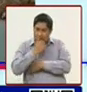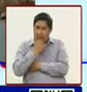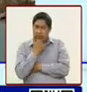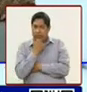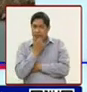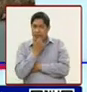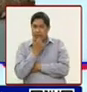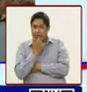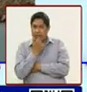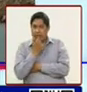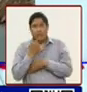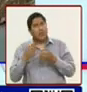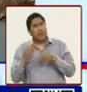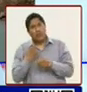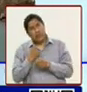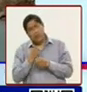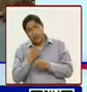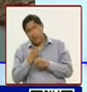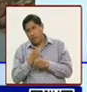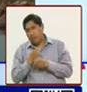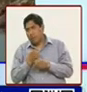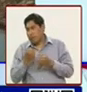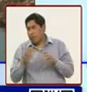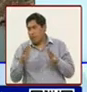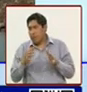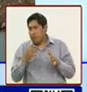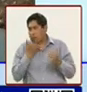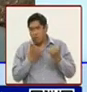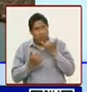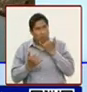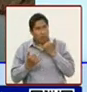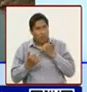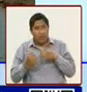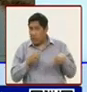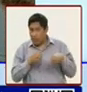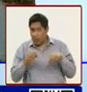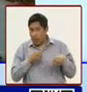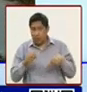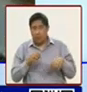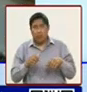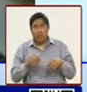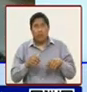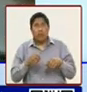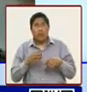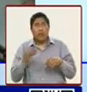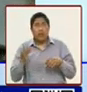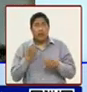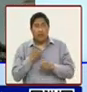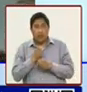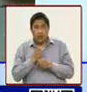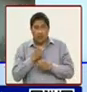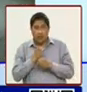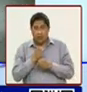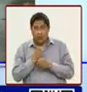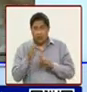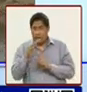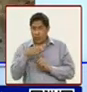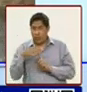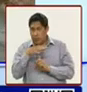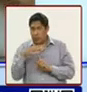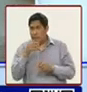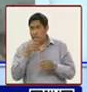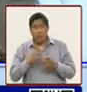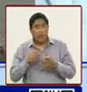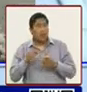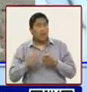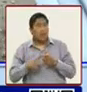primeras cosas de trabajo, todavía son sólidas la arena. Pero cuando ya se trabaja bastantes cosas, es muy débil,